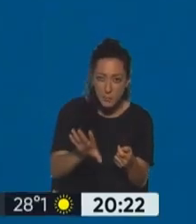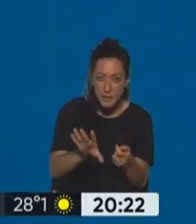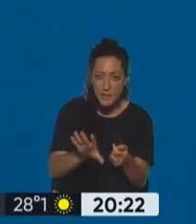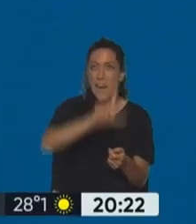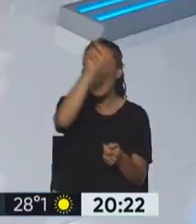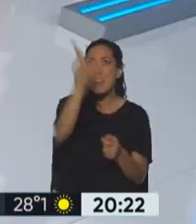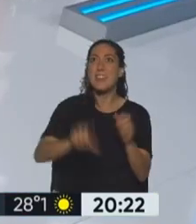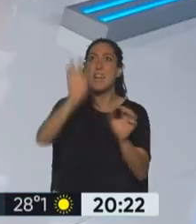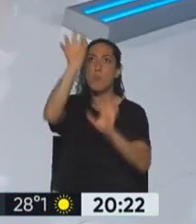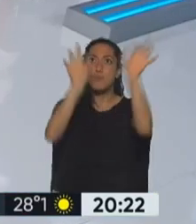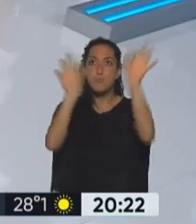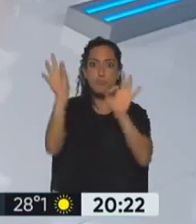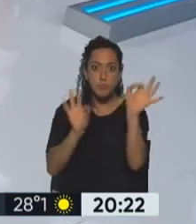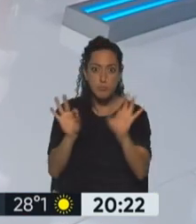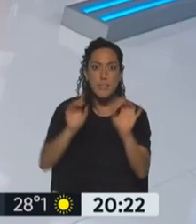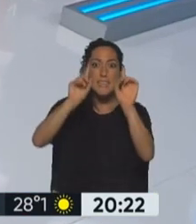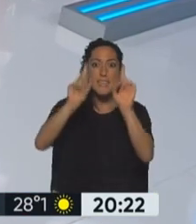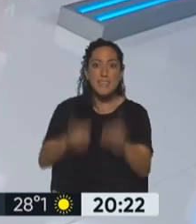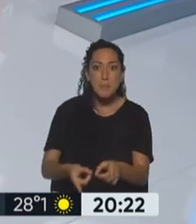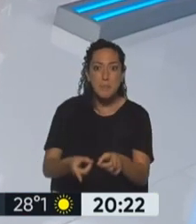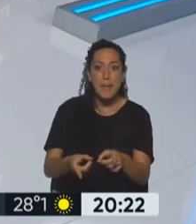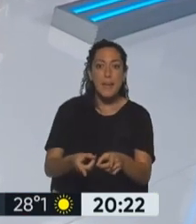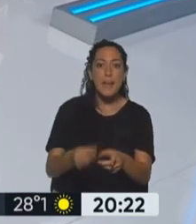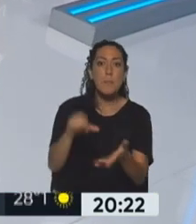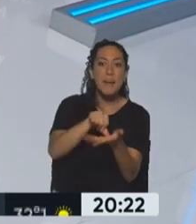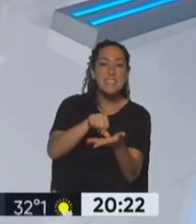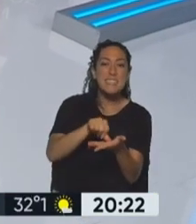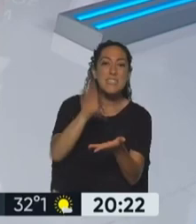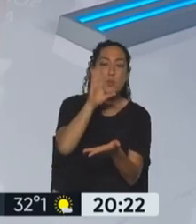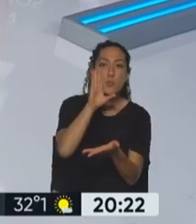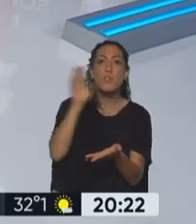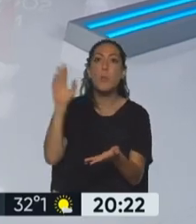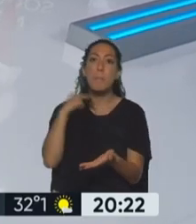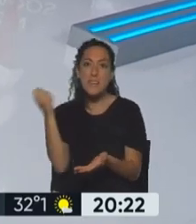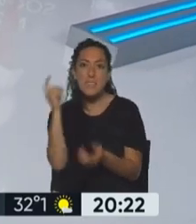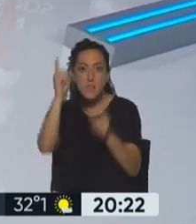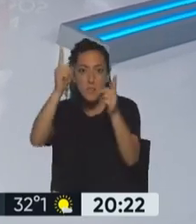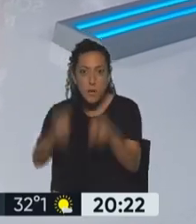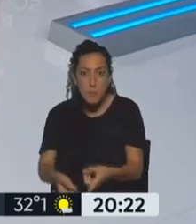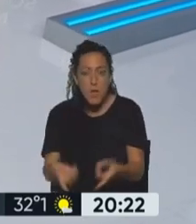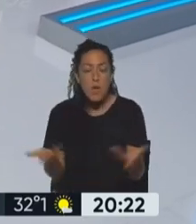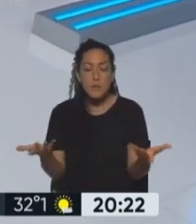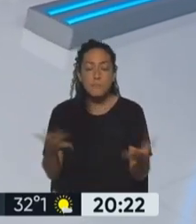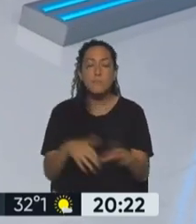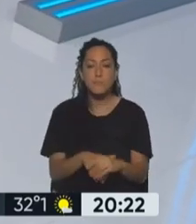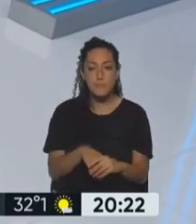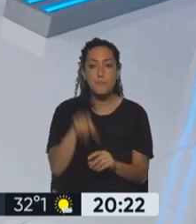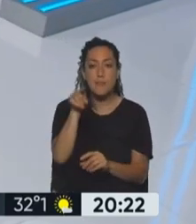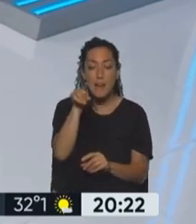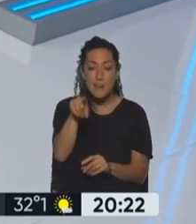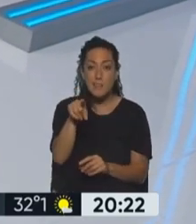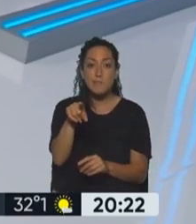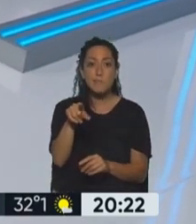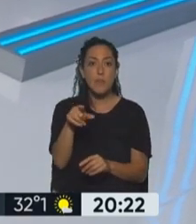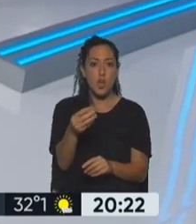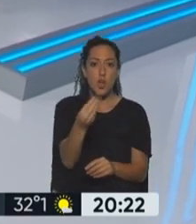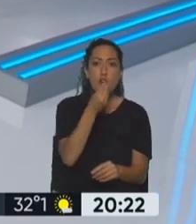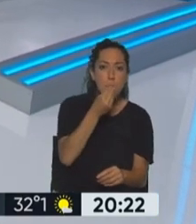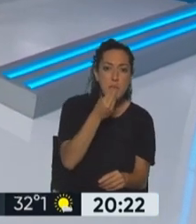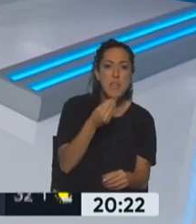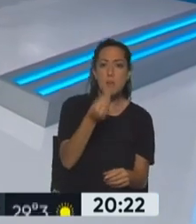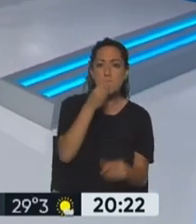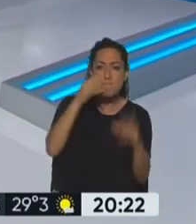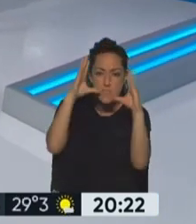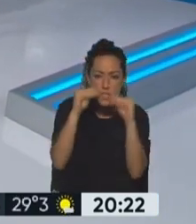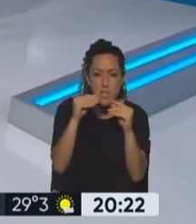lugares de la Argentina, también en España y en Estados Unidos. Ahí, Horacio, encontramos, como ves, almuerzos,